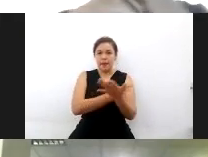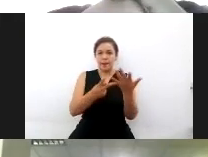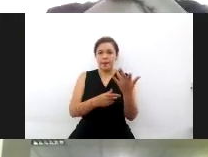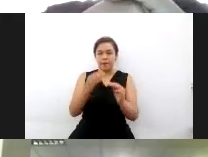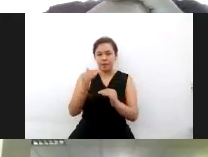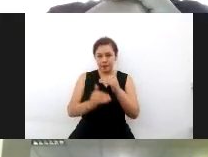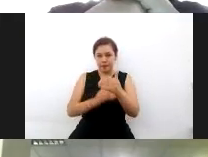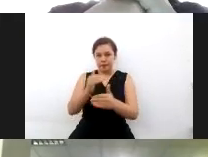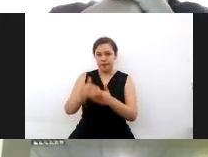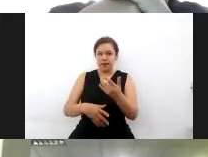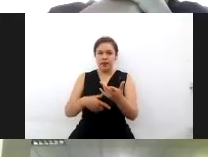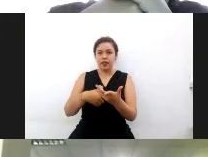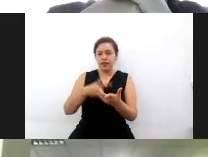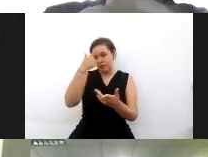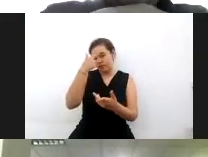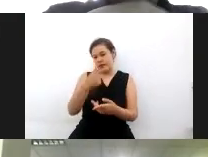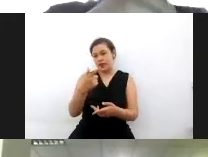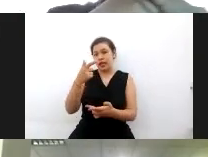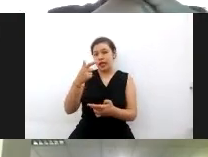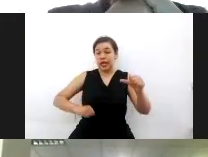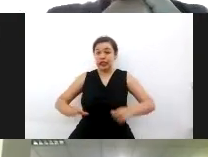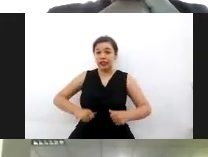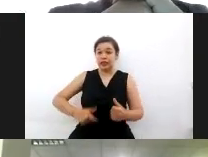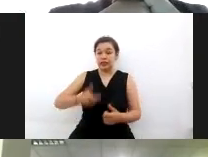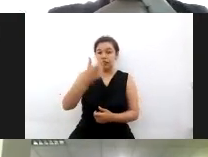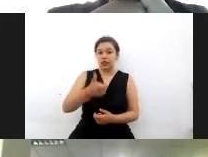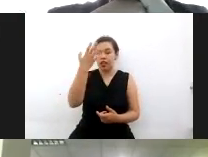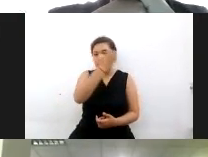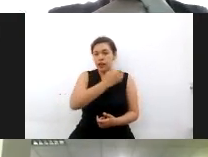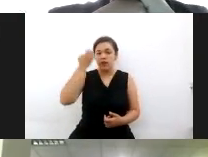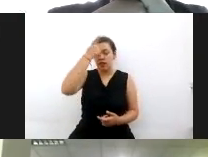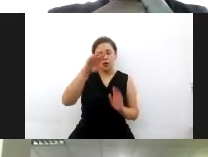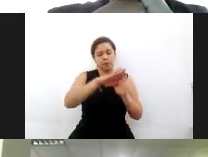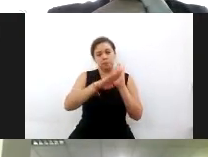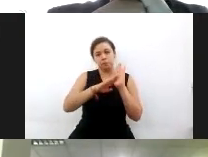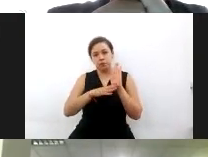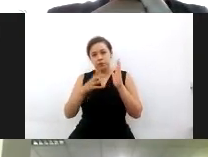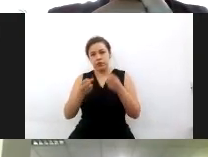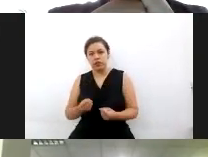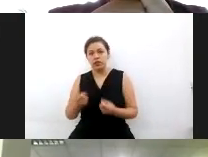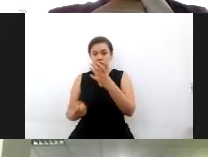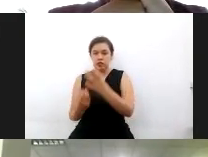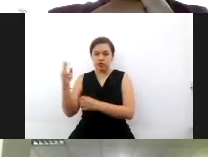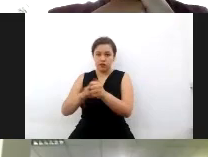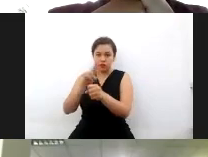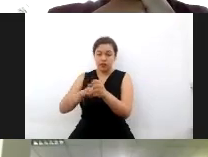actividad económica en el CIAPEM. La evaluación para el protocolo de seguridad es la nueva normalidad y el